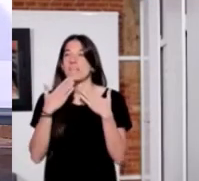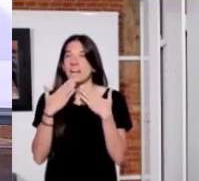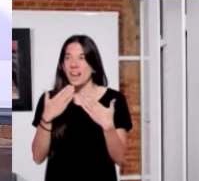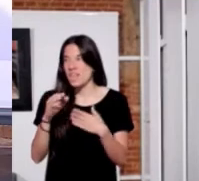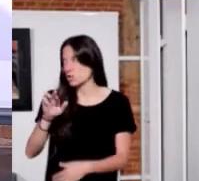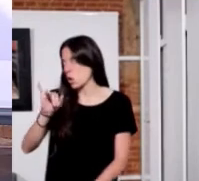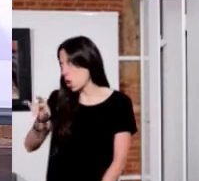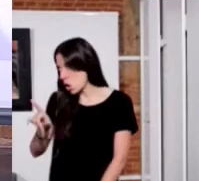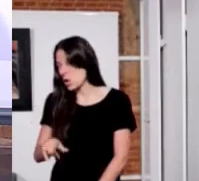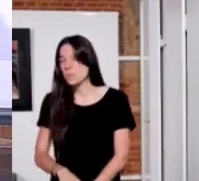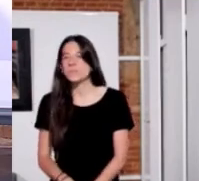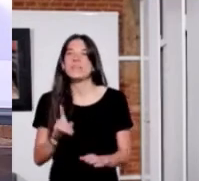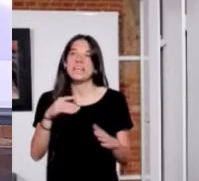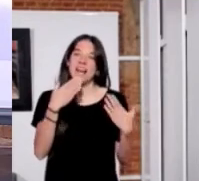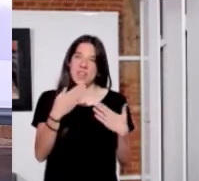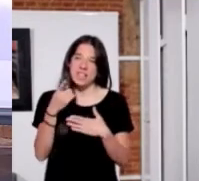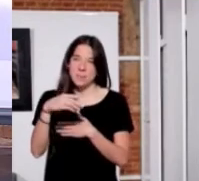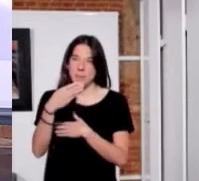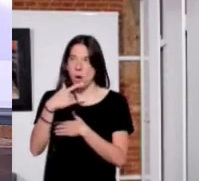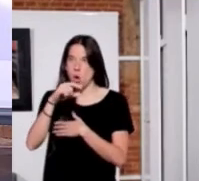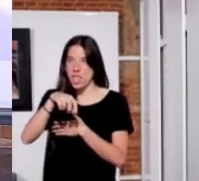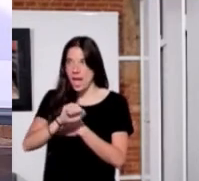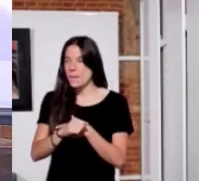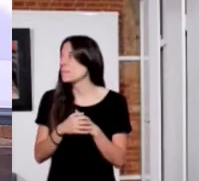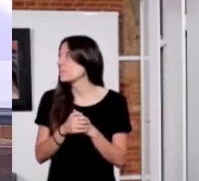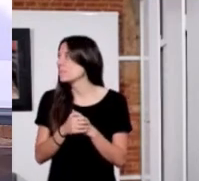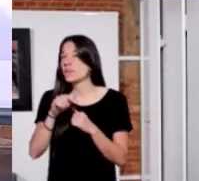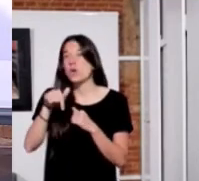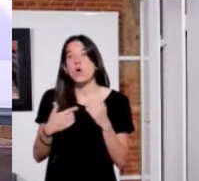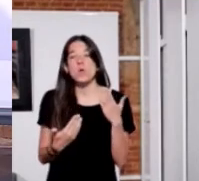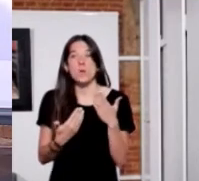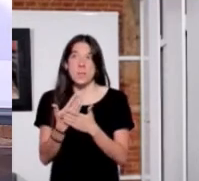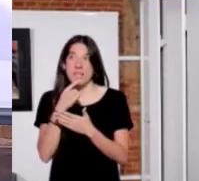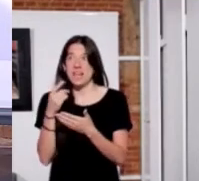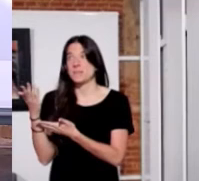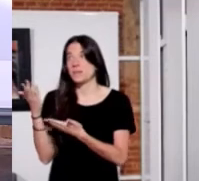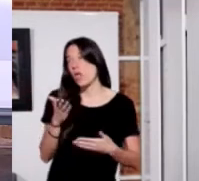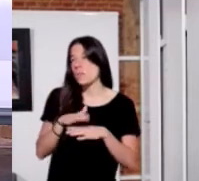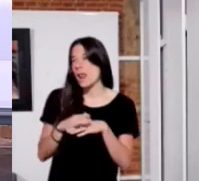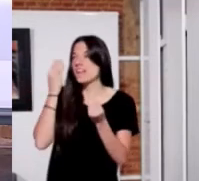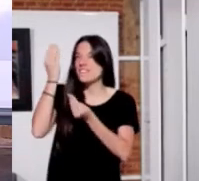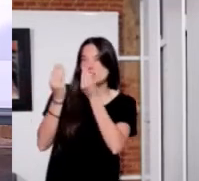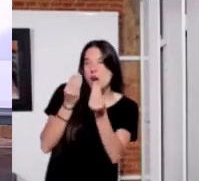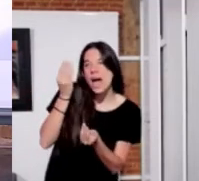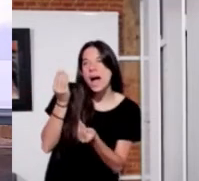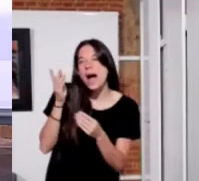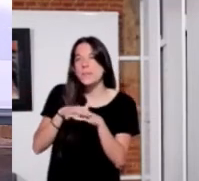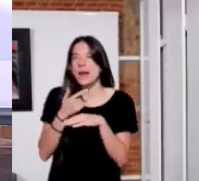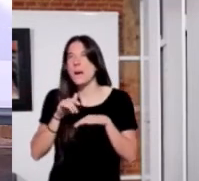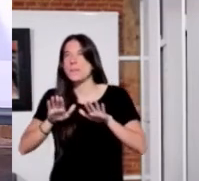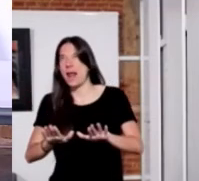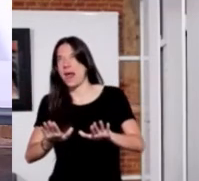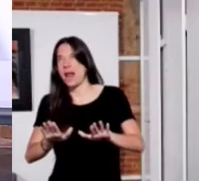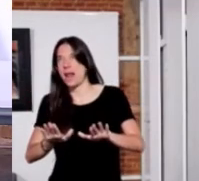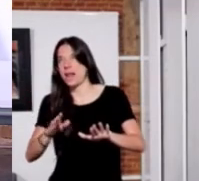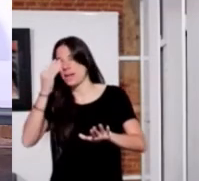Oriol, gracias también a Begoña. Y se nos ha invitado esta mañana pues, a reflexionar, a también a pararnos, a, como decía